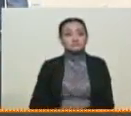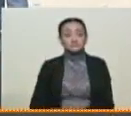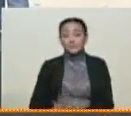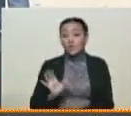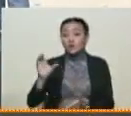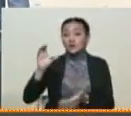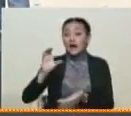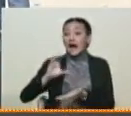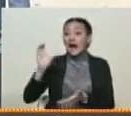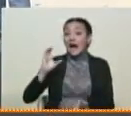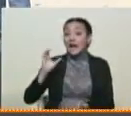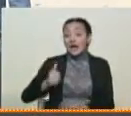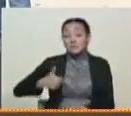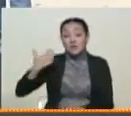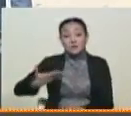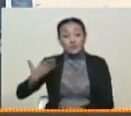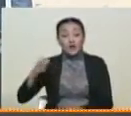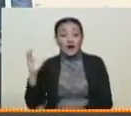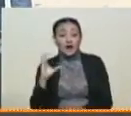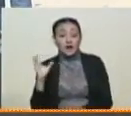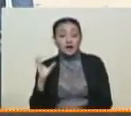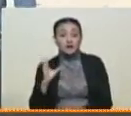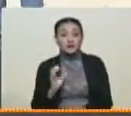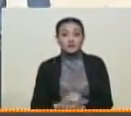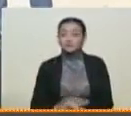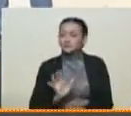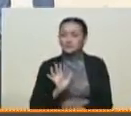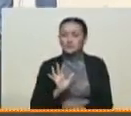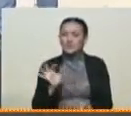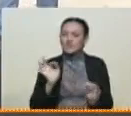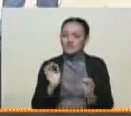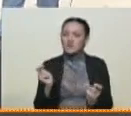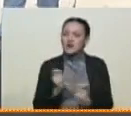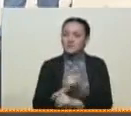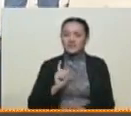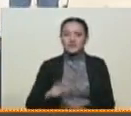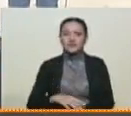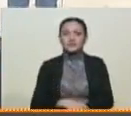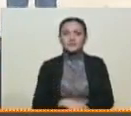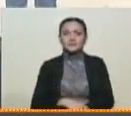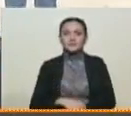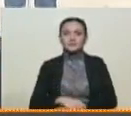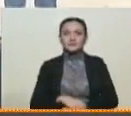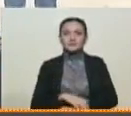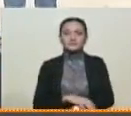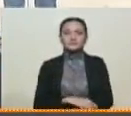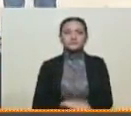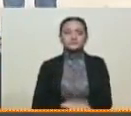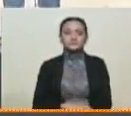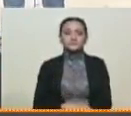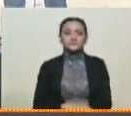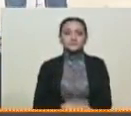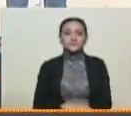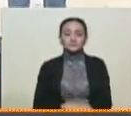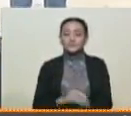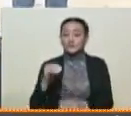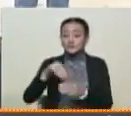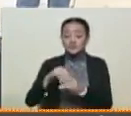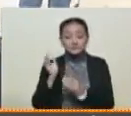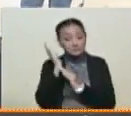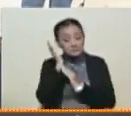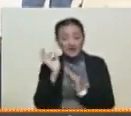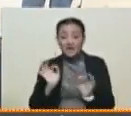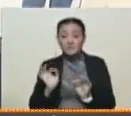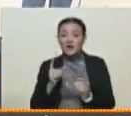Caracas, ¿verdad? Eso tenemos que cambiarlo. Yo quiero que vayamos del enfoque de ciudad dormitorio a un